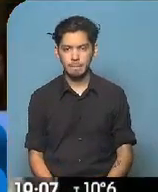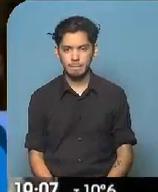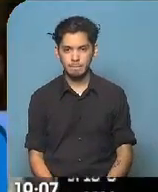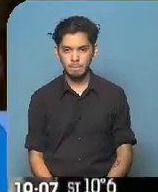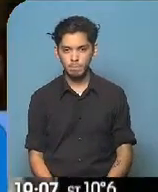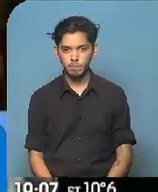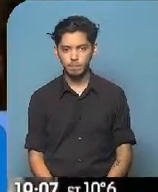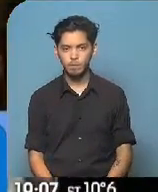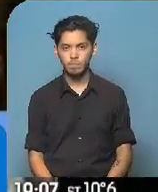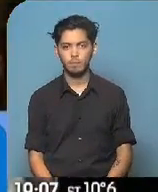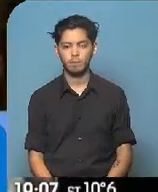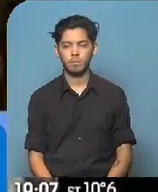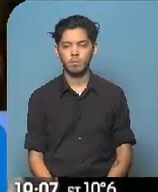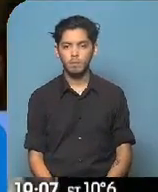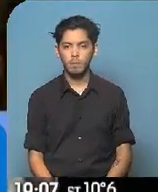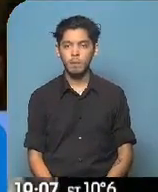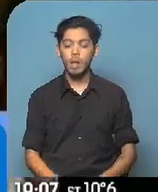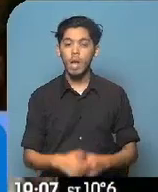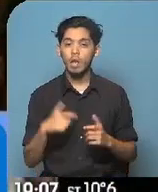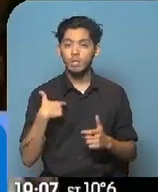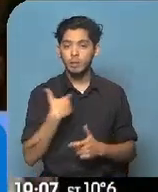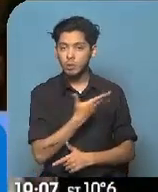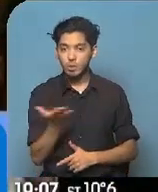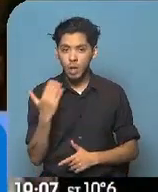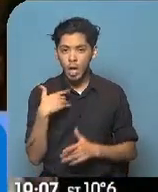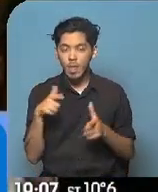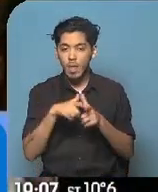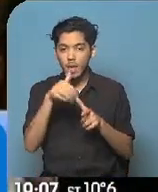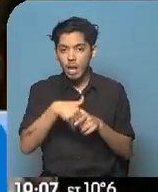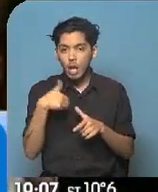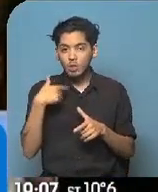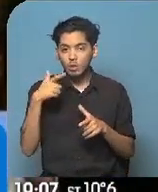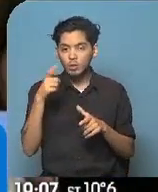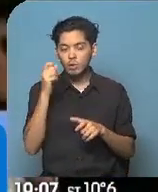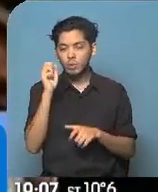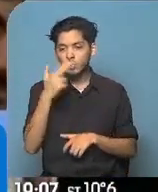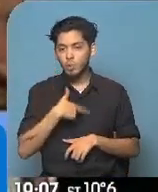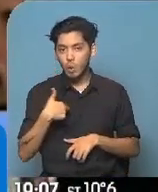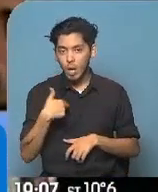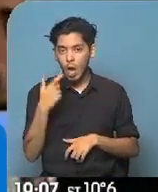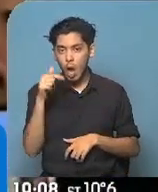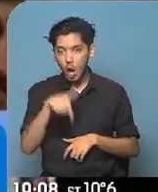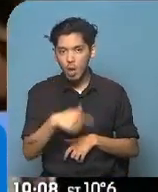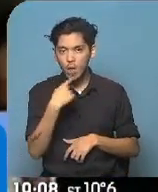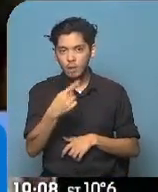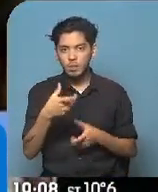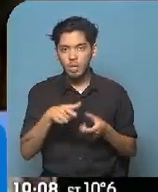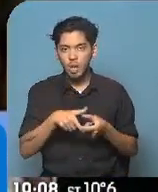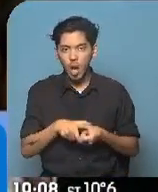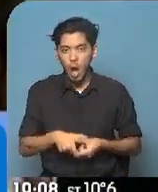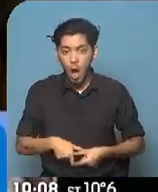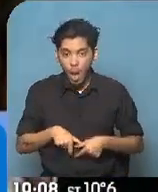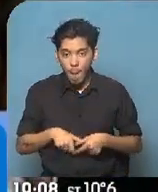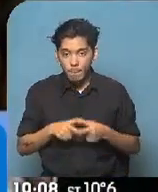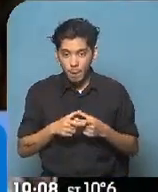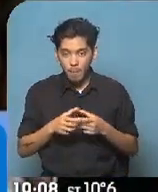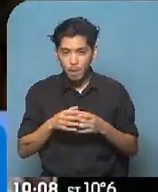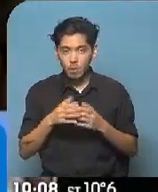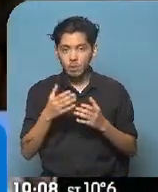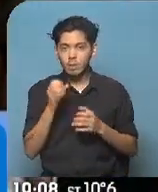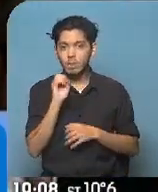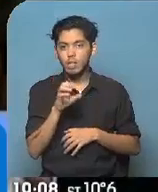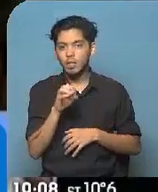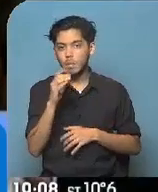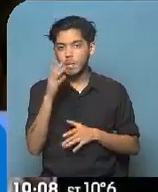la sociedad de ginecología suez sueca hoy exige que el embrión se los llame niño para que